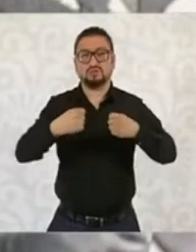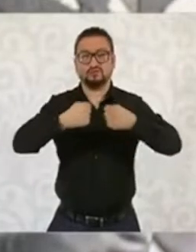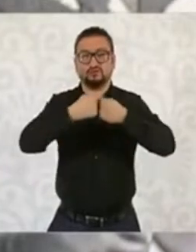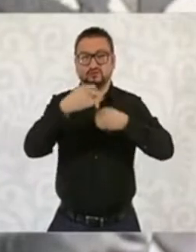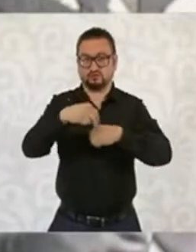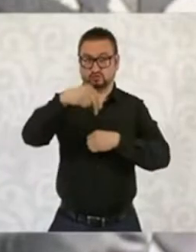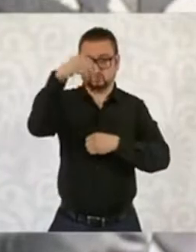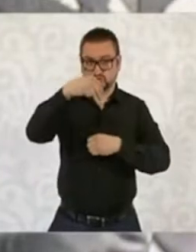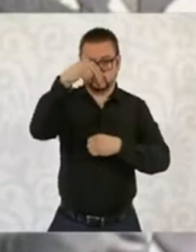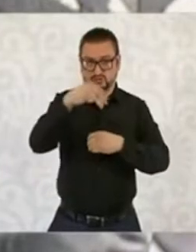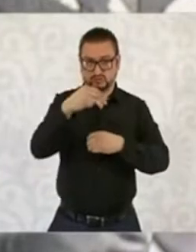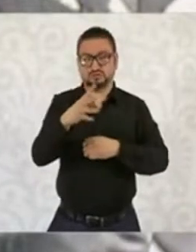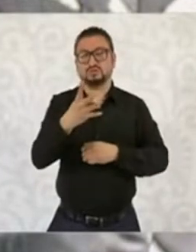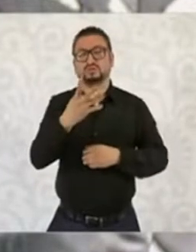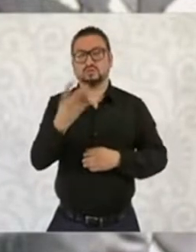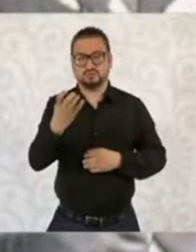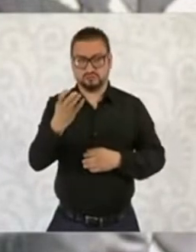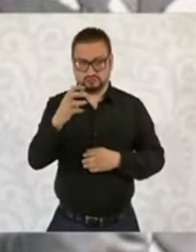frontera norte de